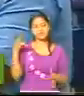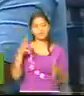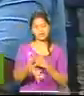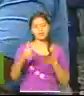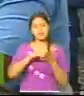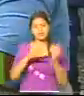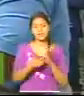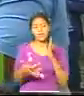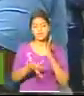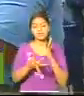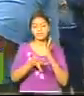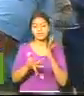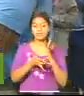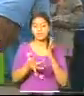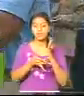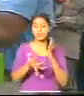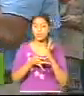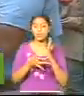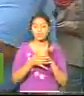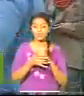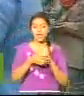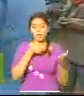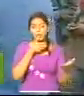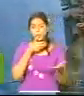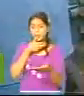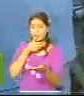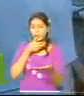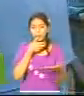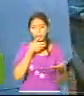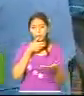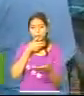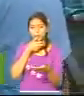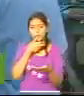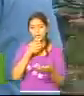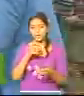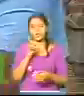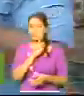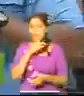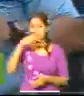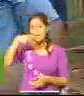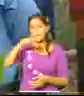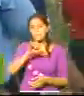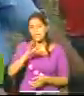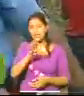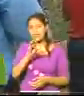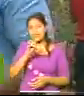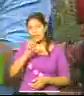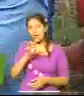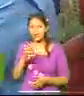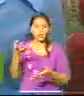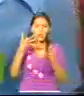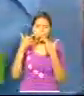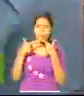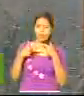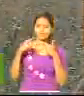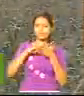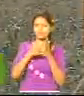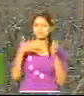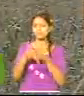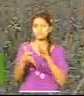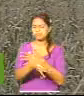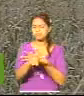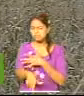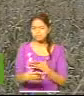que significa esta tecnología del riego por pivote. Quiro, ¿en qué consiste esta tecnología del riego